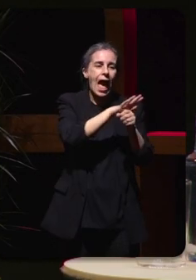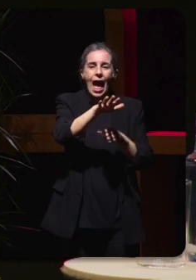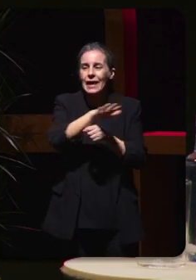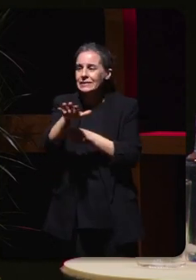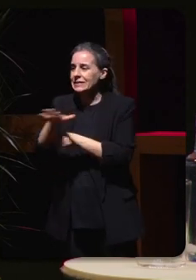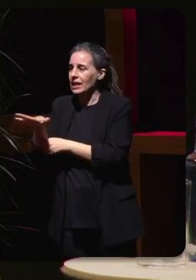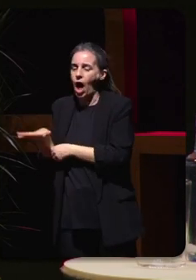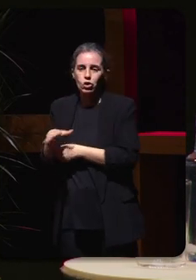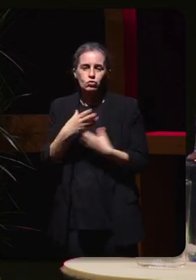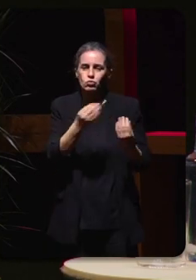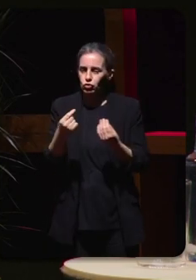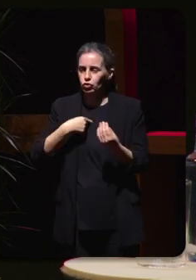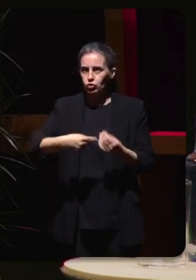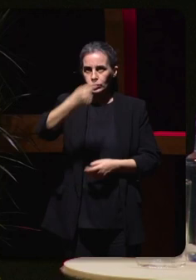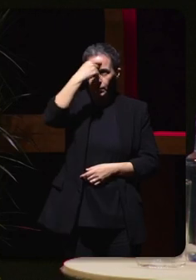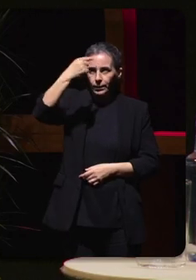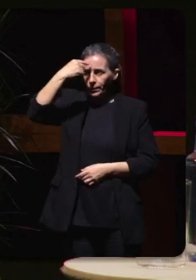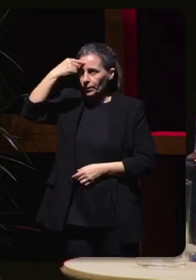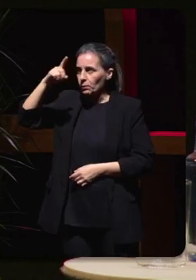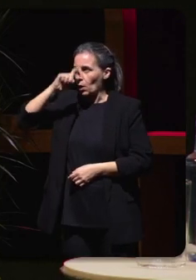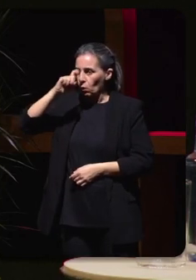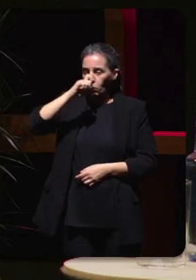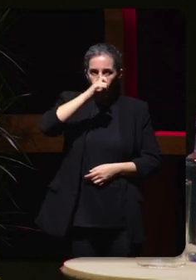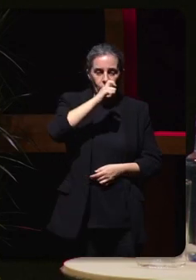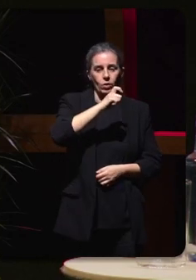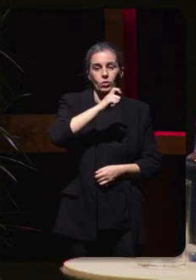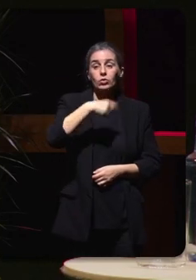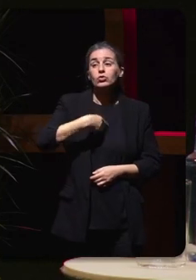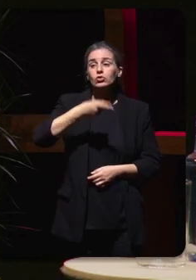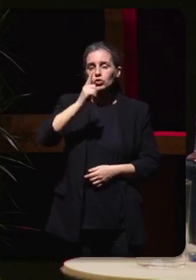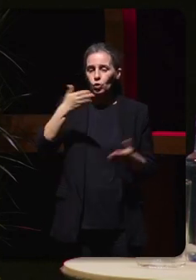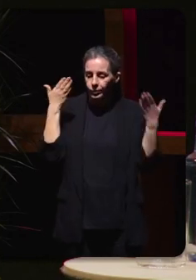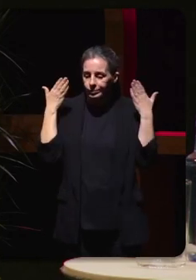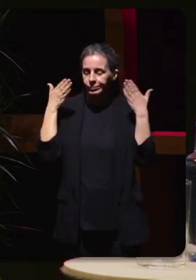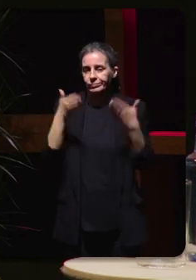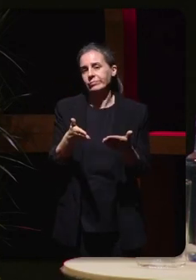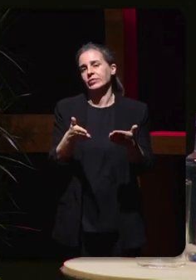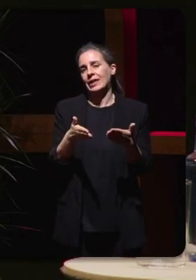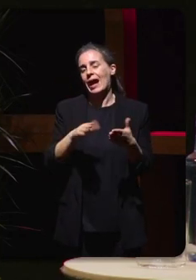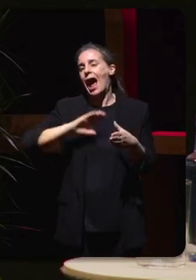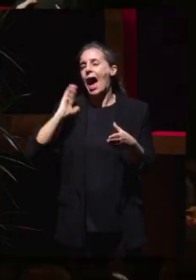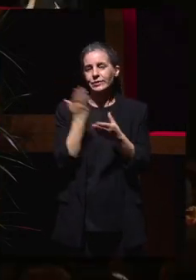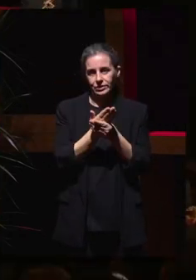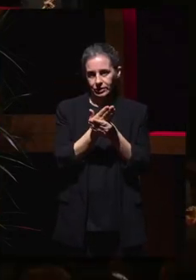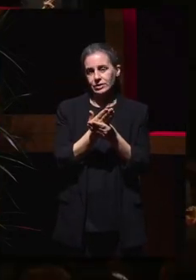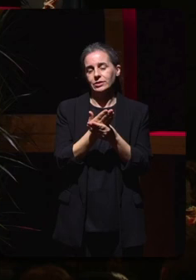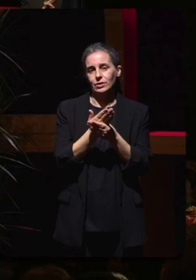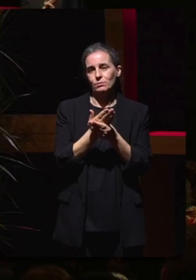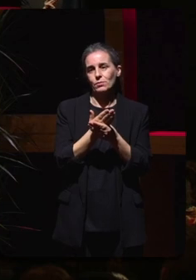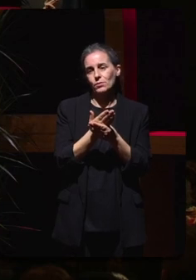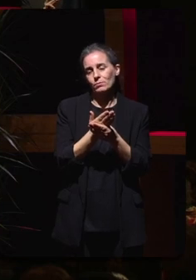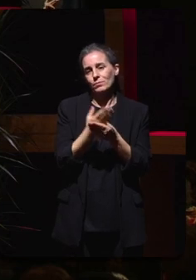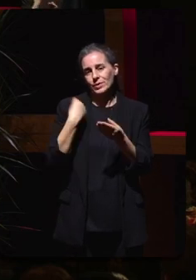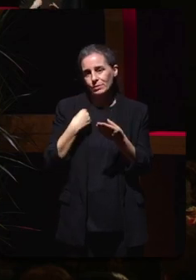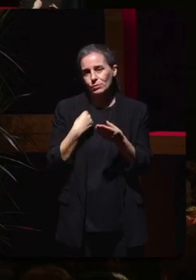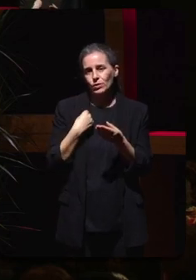se agolpan en mi mente y entonces, bueno, pues, y voy a ir solo a lo que diríamos es el archivo, ¿no? de los